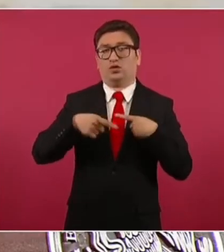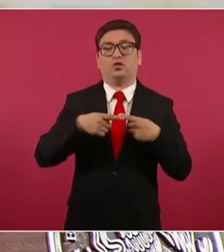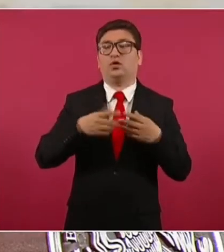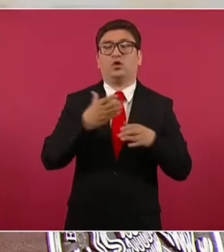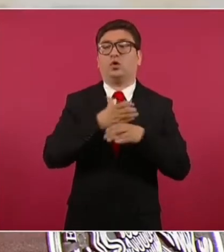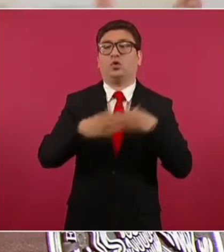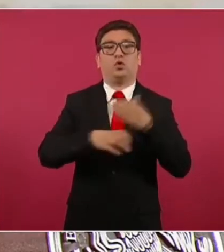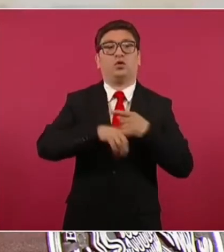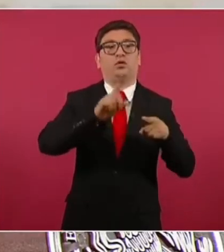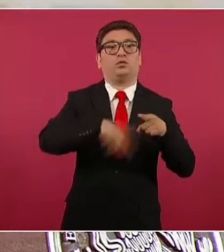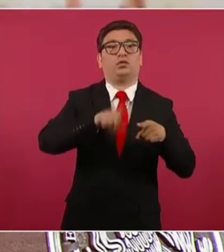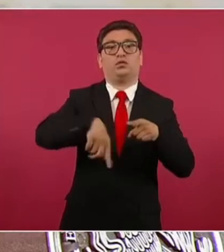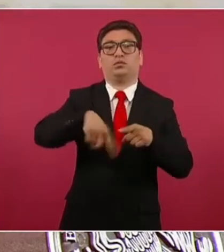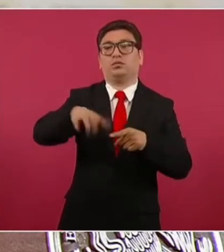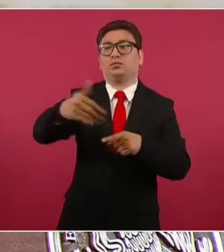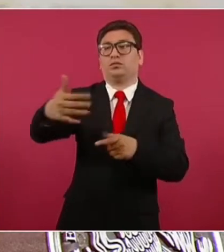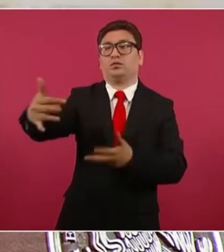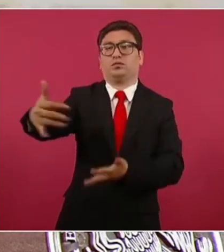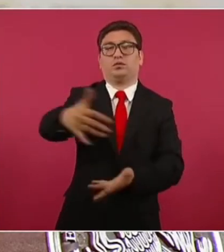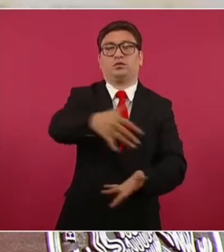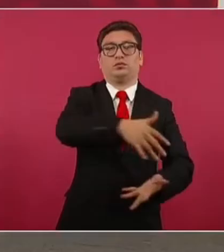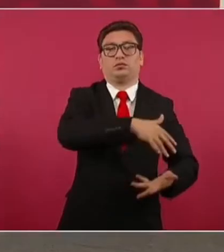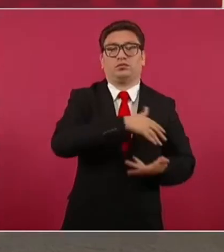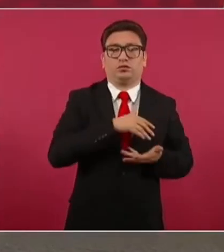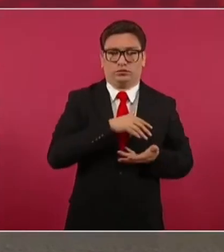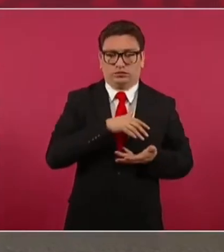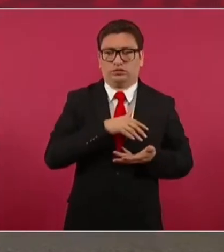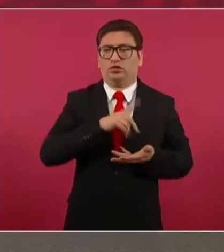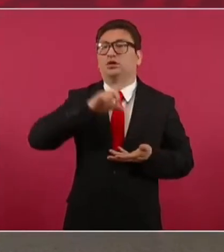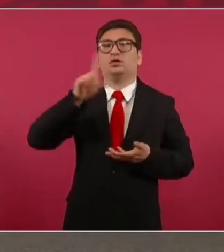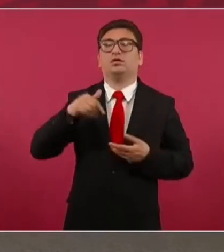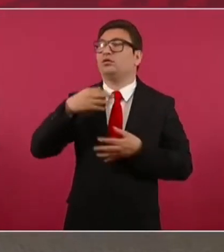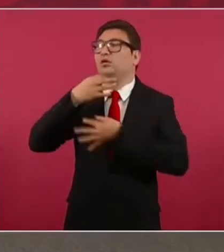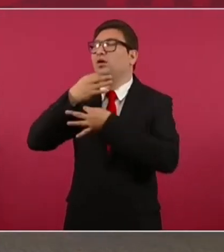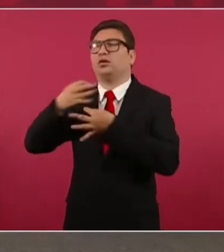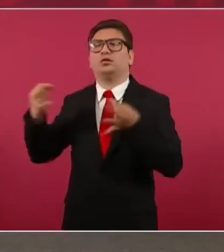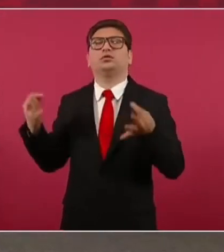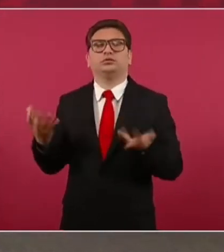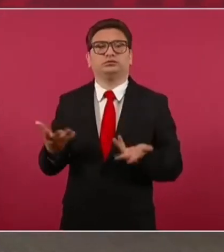y se anunciaba de que